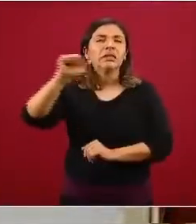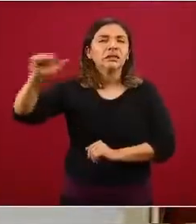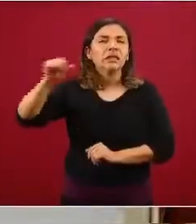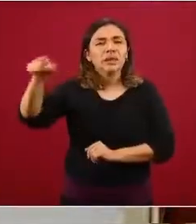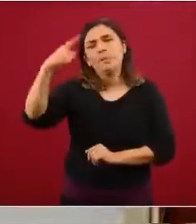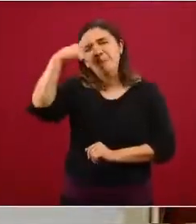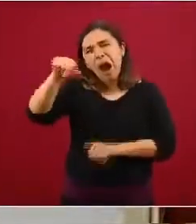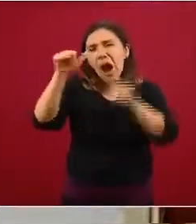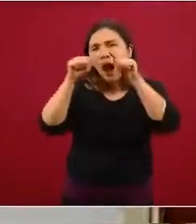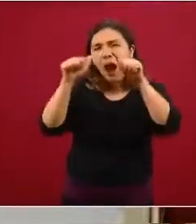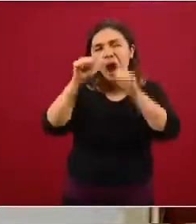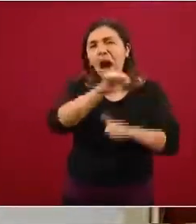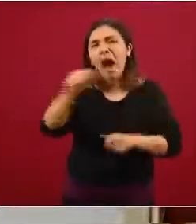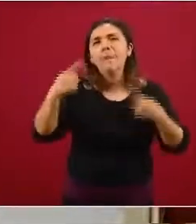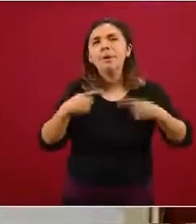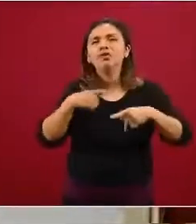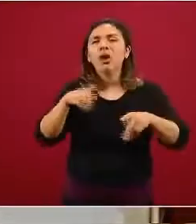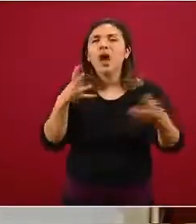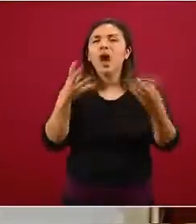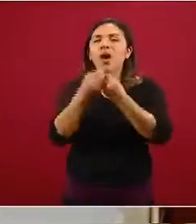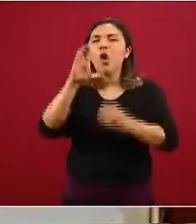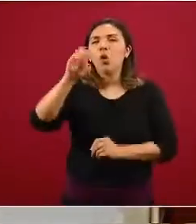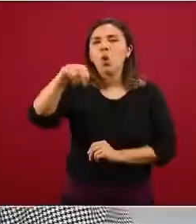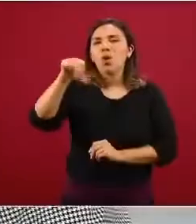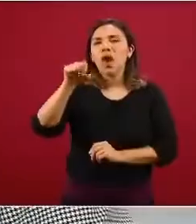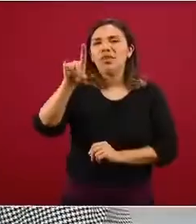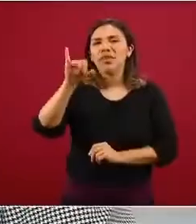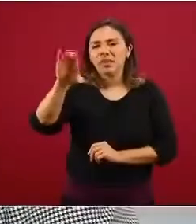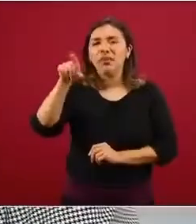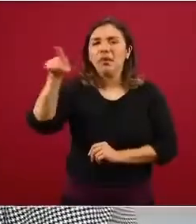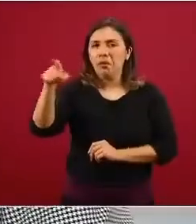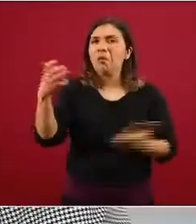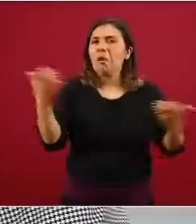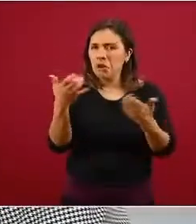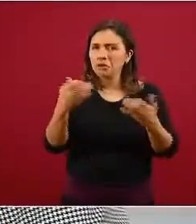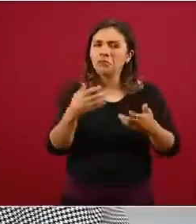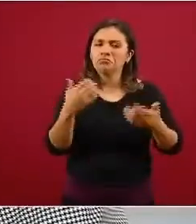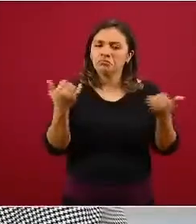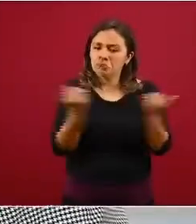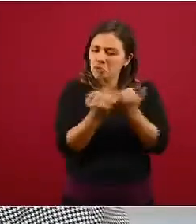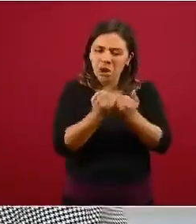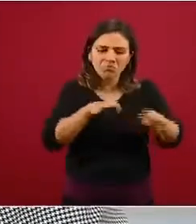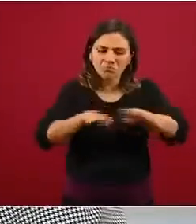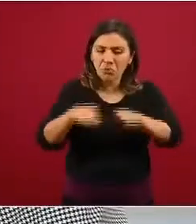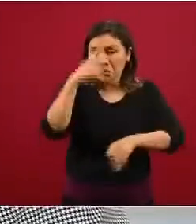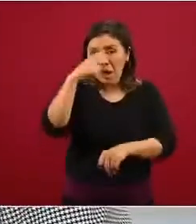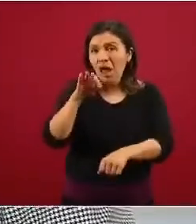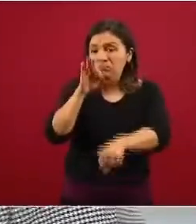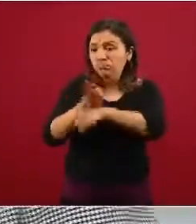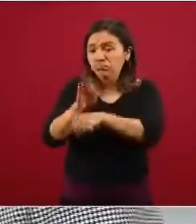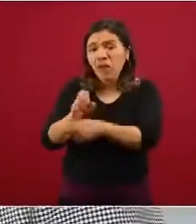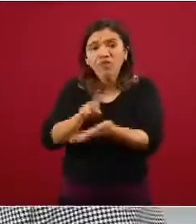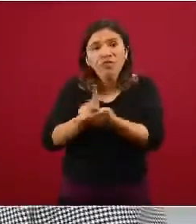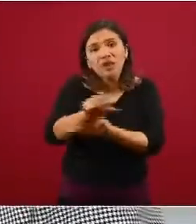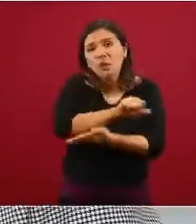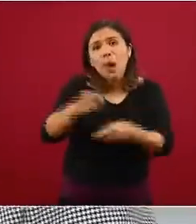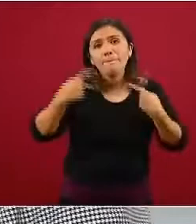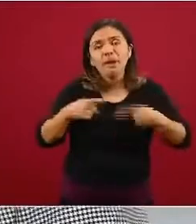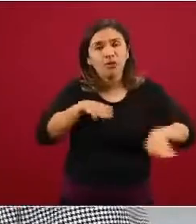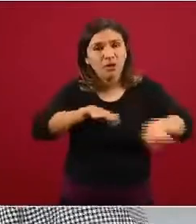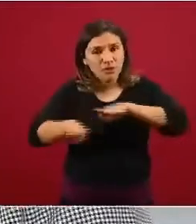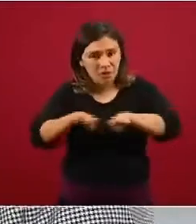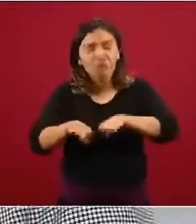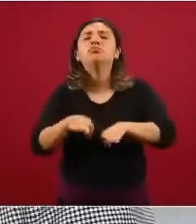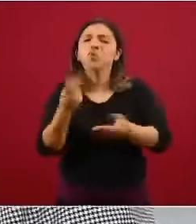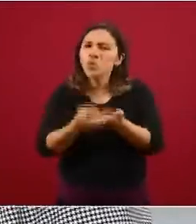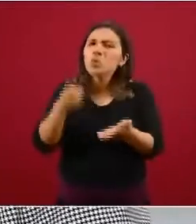los trabajadores de la CONADIC, que se han prestado para colaborar mientras defienden los derechos de los trabajadores, han colaborado